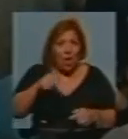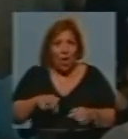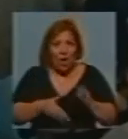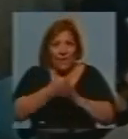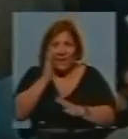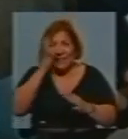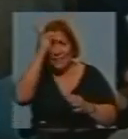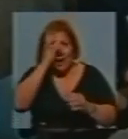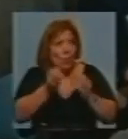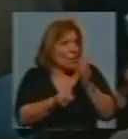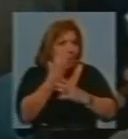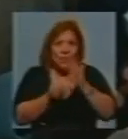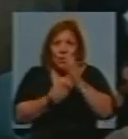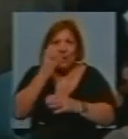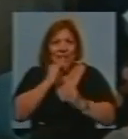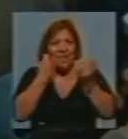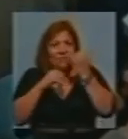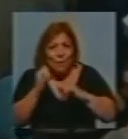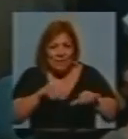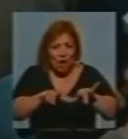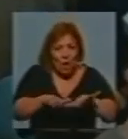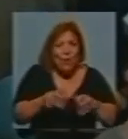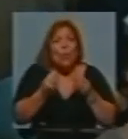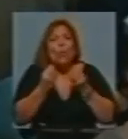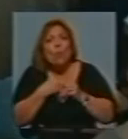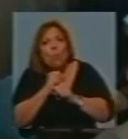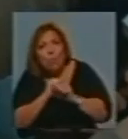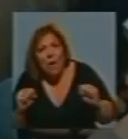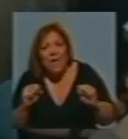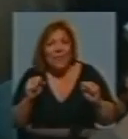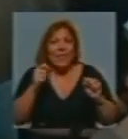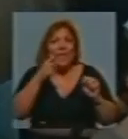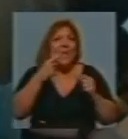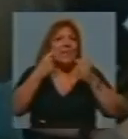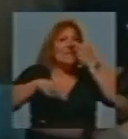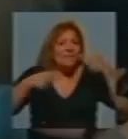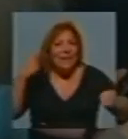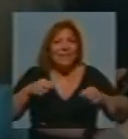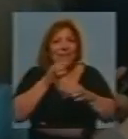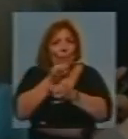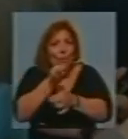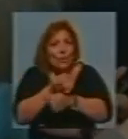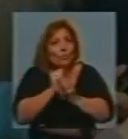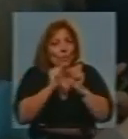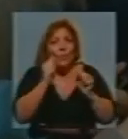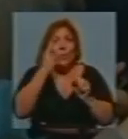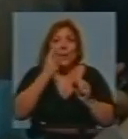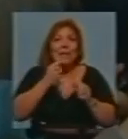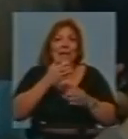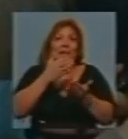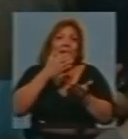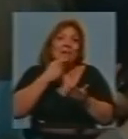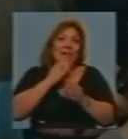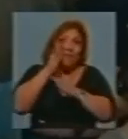nivel de tecnologías de información y comunicación, cómo podemos también flexibilizar distintos cursos para poder, en un régimen